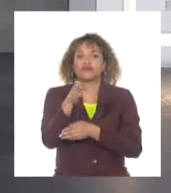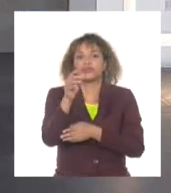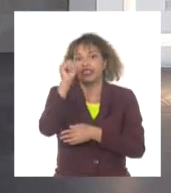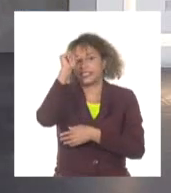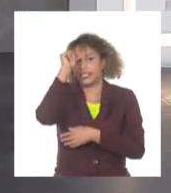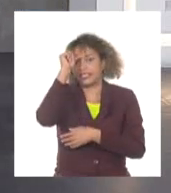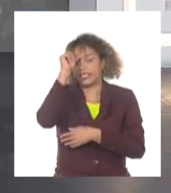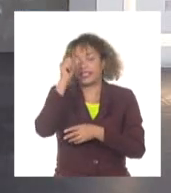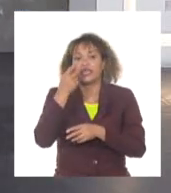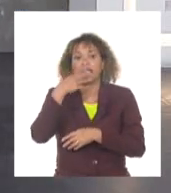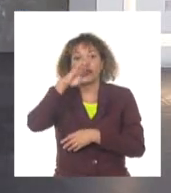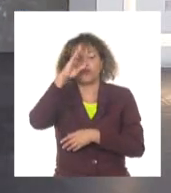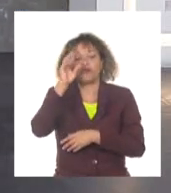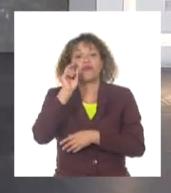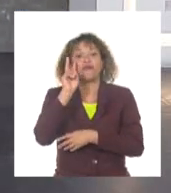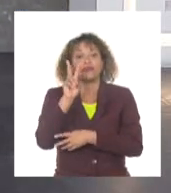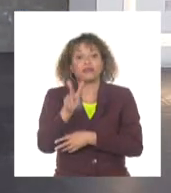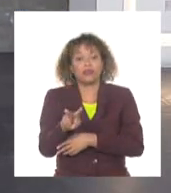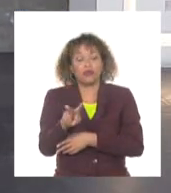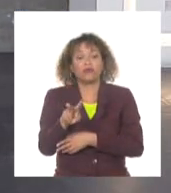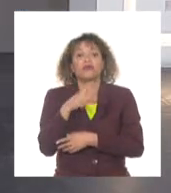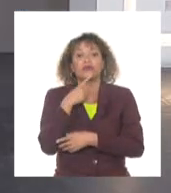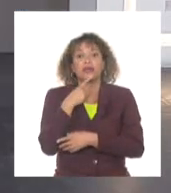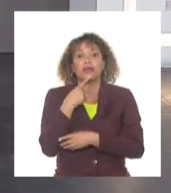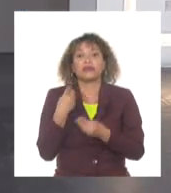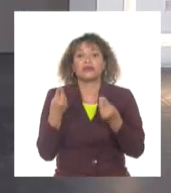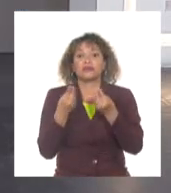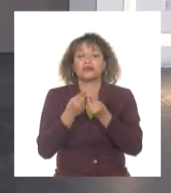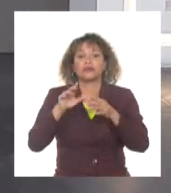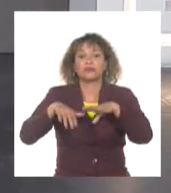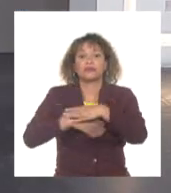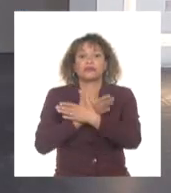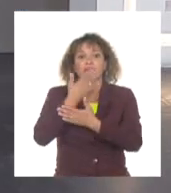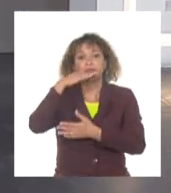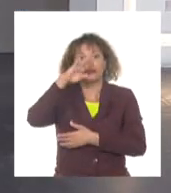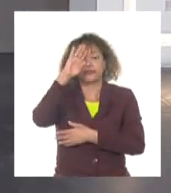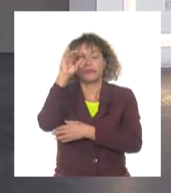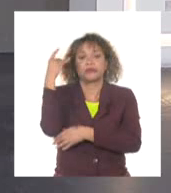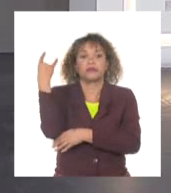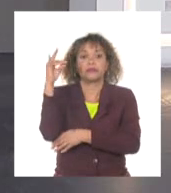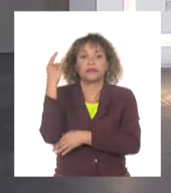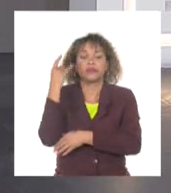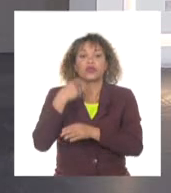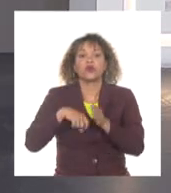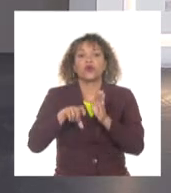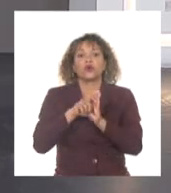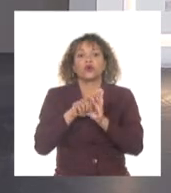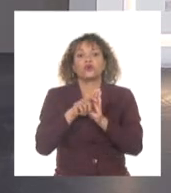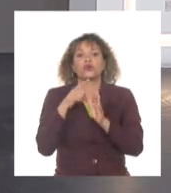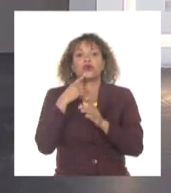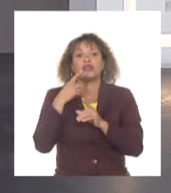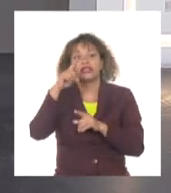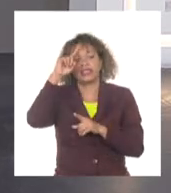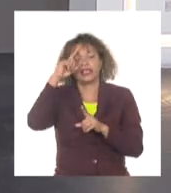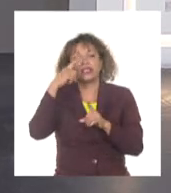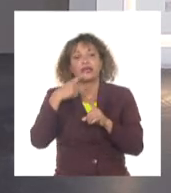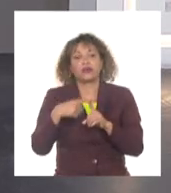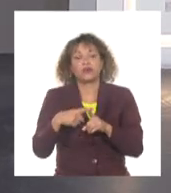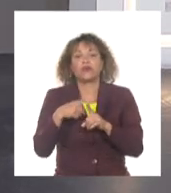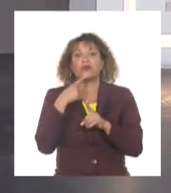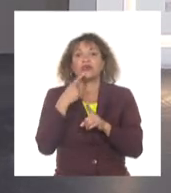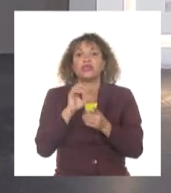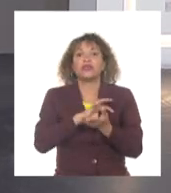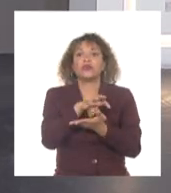y Petricor Producciones, que contó con la colaboración de la Embajada de Cuba en Bolivia, el Consulado de Santa Cruz y el Centro de Estudios Che Guevara,